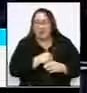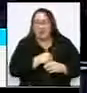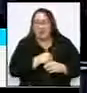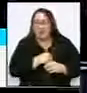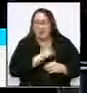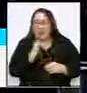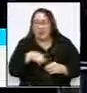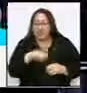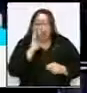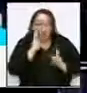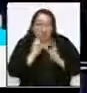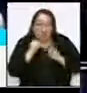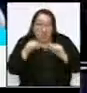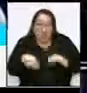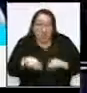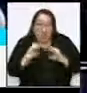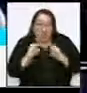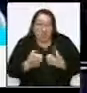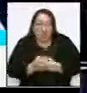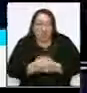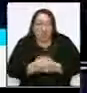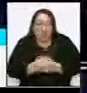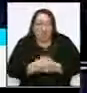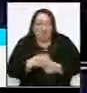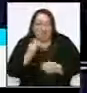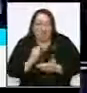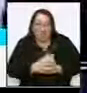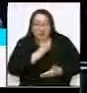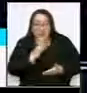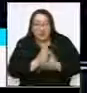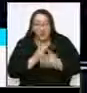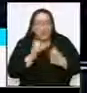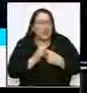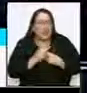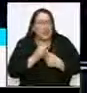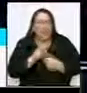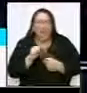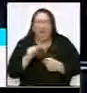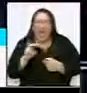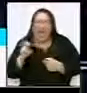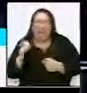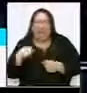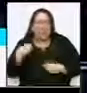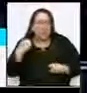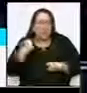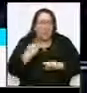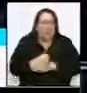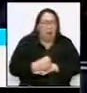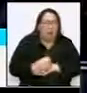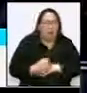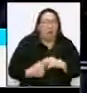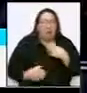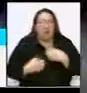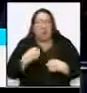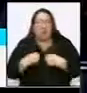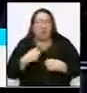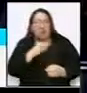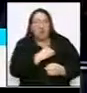Si acaso un congreso en una crisis gravísima y un abuso y una prepotencia absoluta del